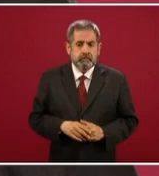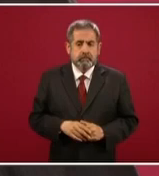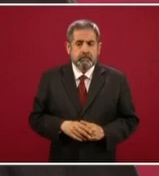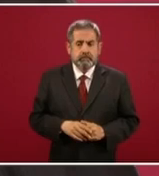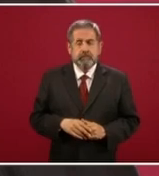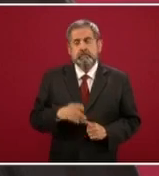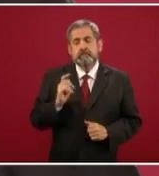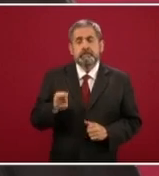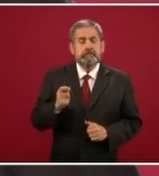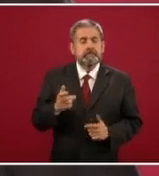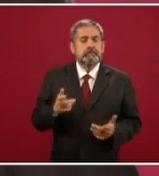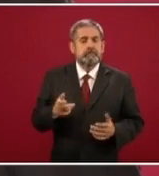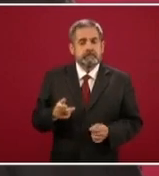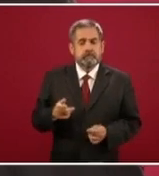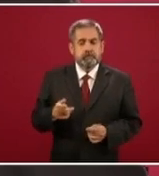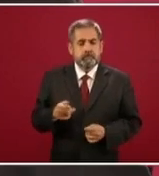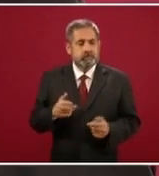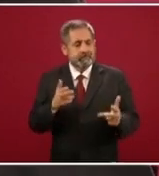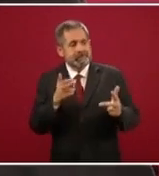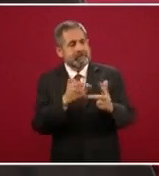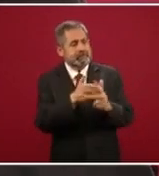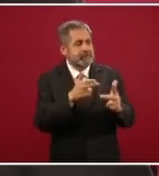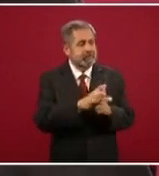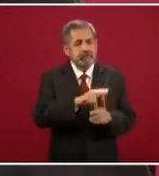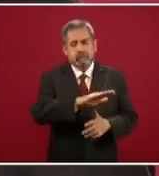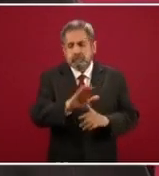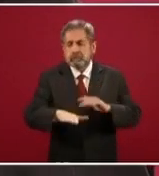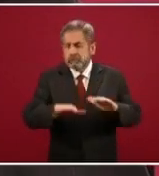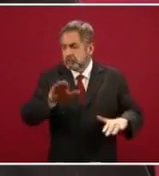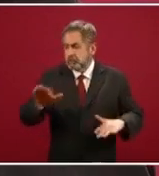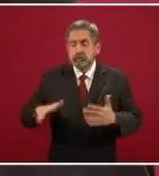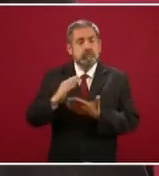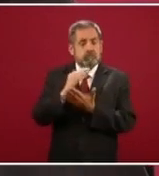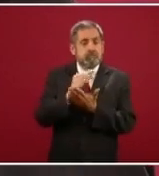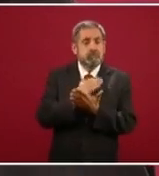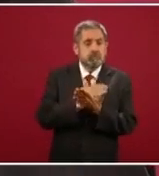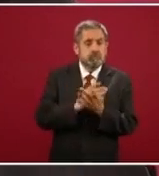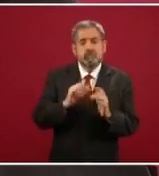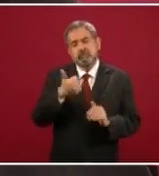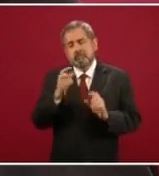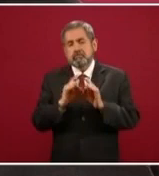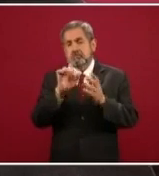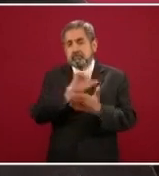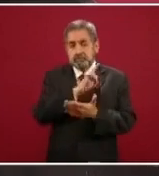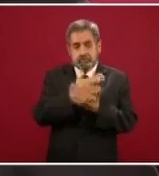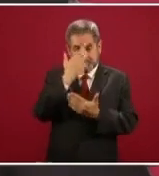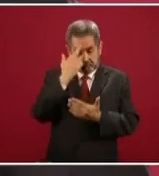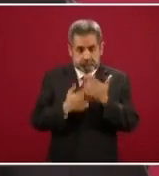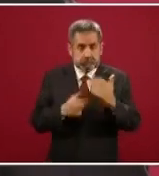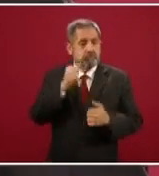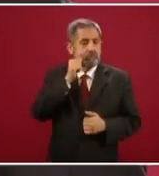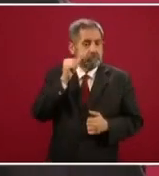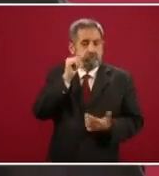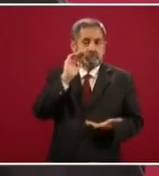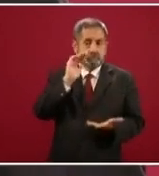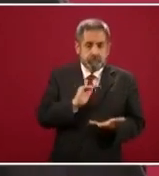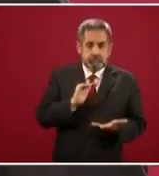el número de homicidios y de otros delitos. Eso sí lo